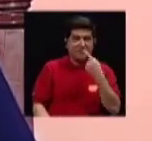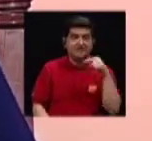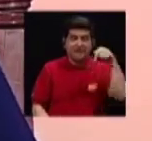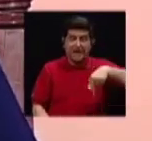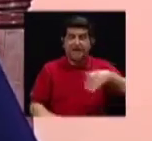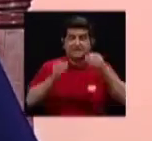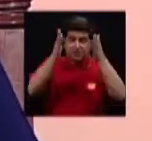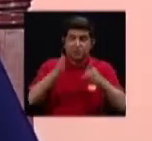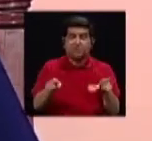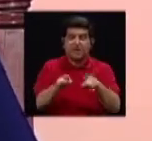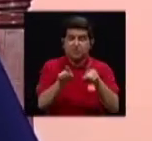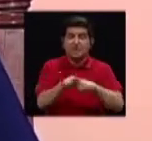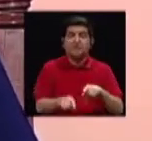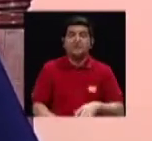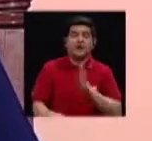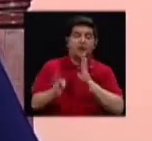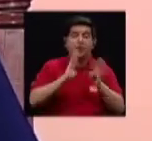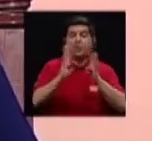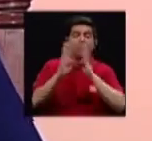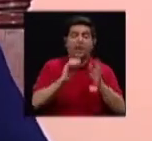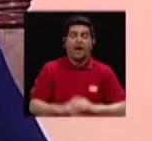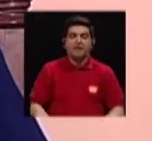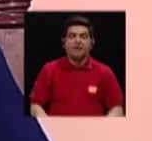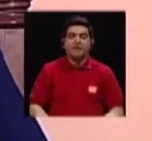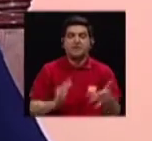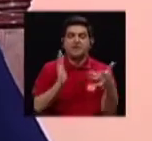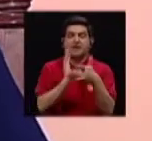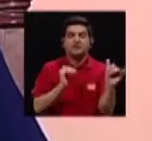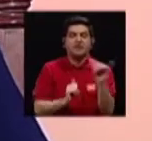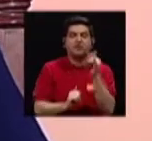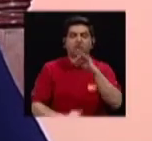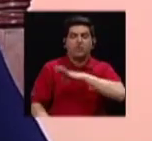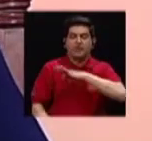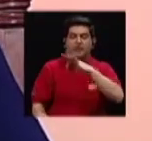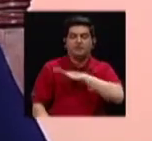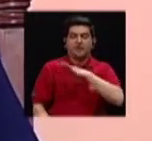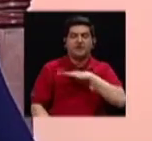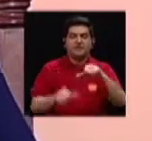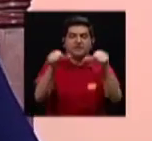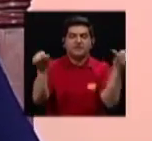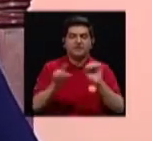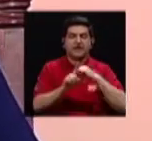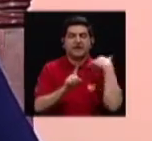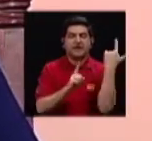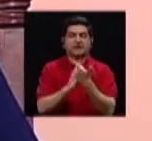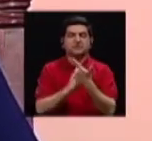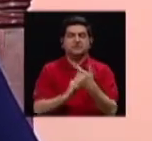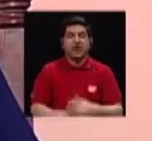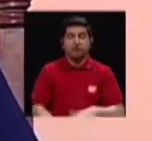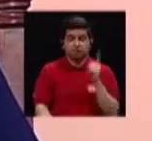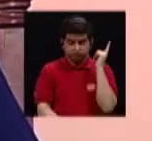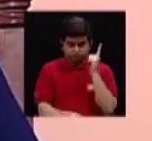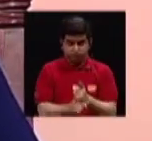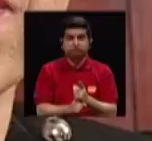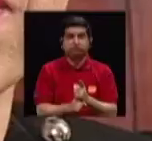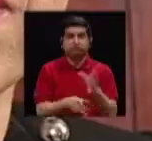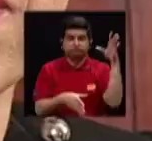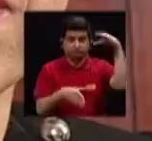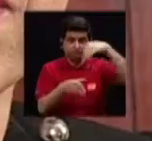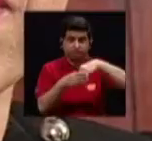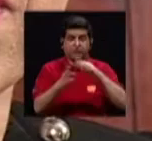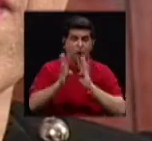también sea oral y que también la tecnología beneficie a un área social. Y efectivamente así se incorporó la